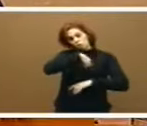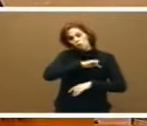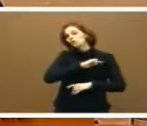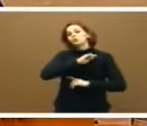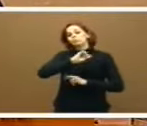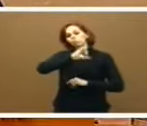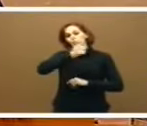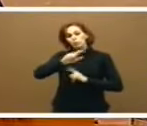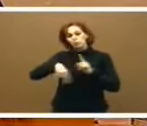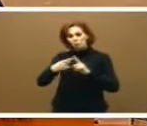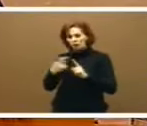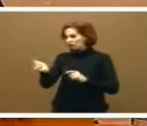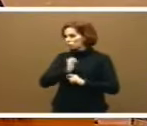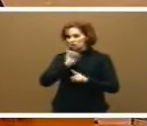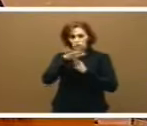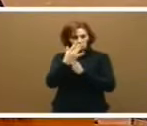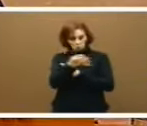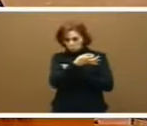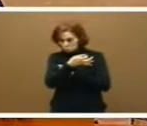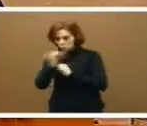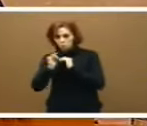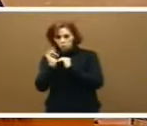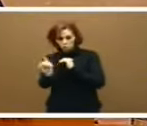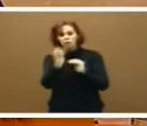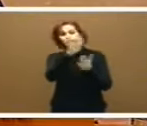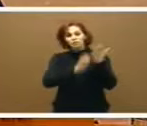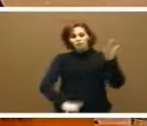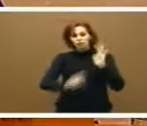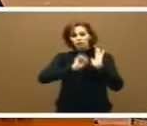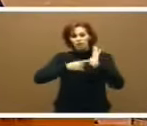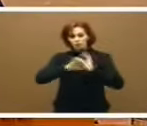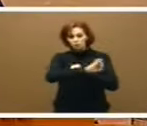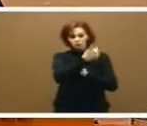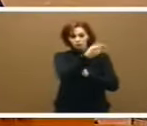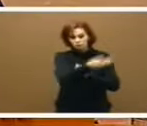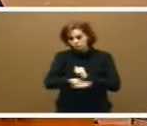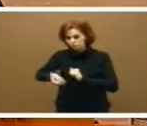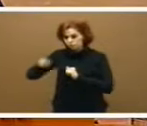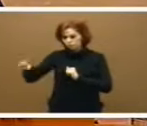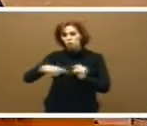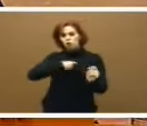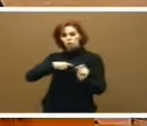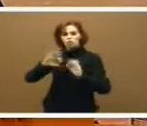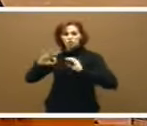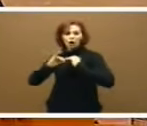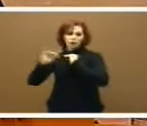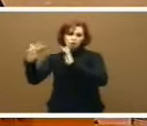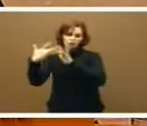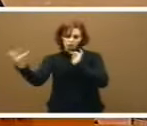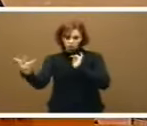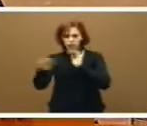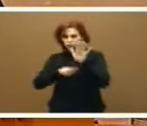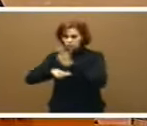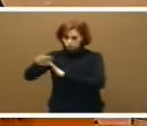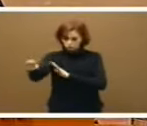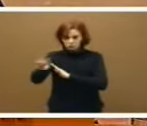concurrían los elementos necesarios para ello, el texto de la ley aprobado por el Pleno se trasladó a la comisión de armonización de esta Cámara. A